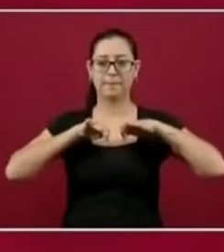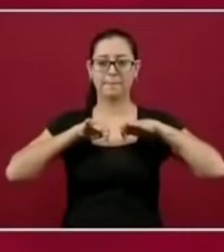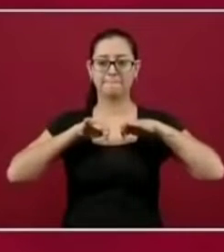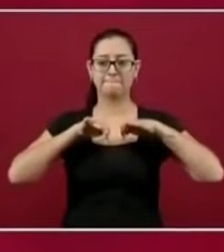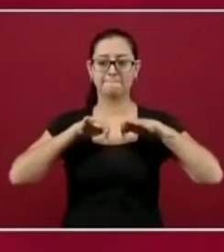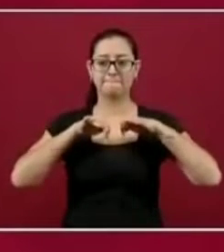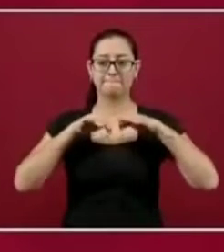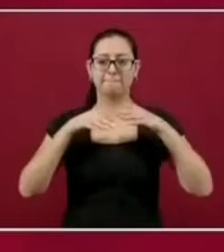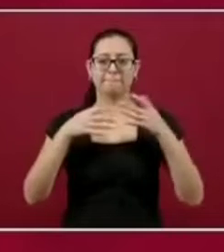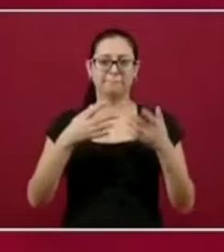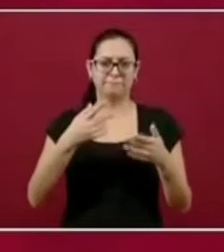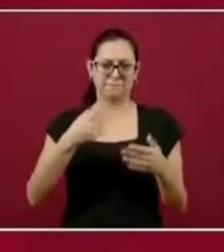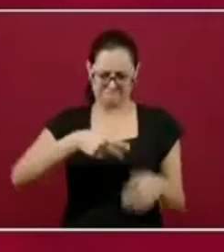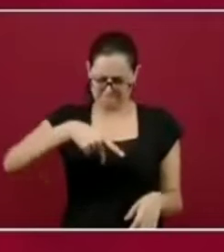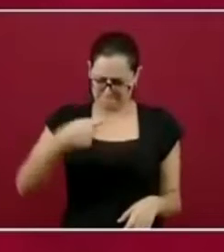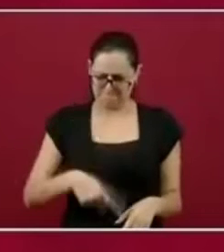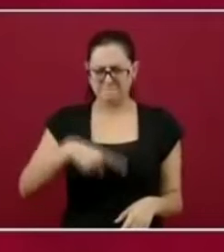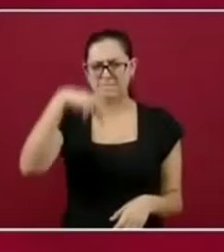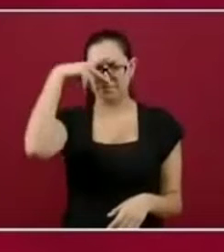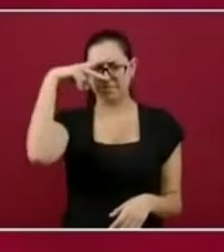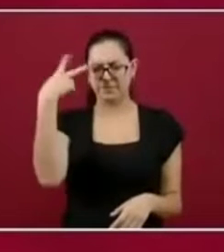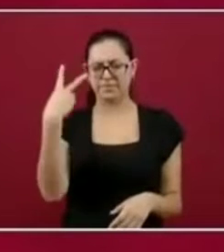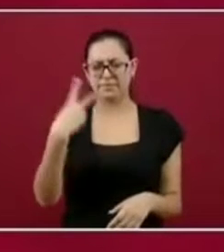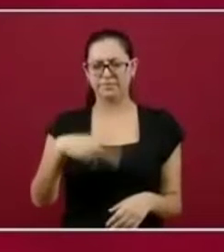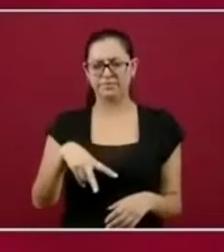son ciudadanos mexicanos